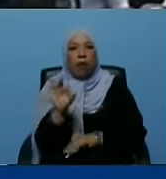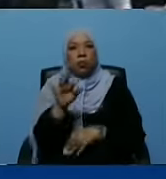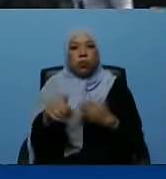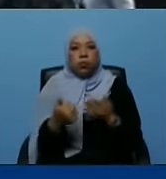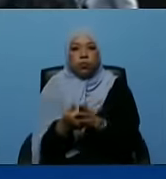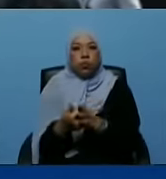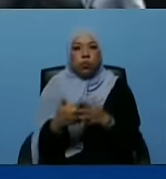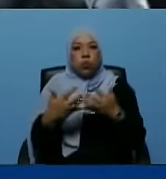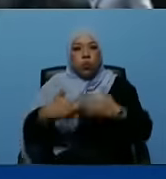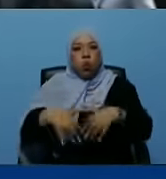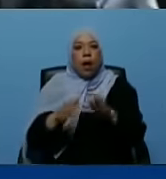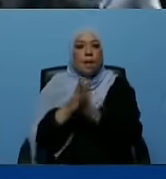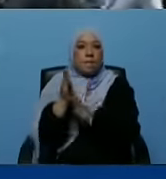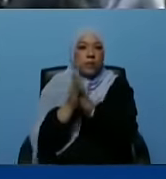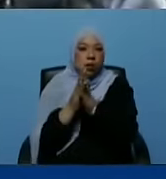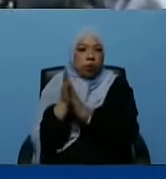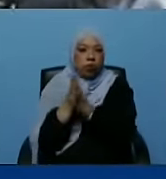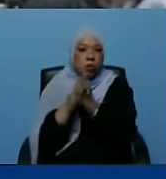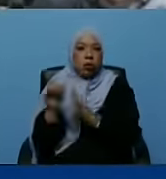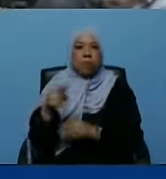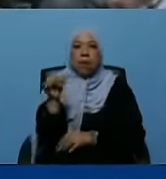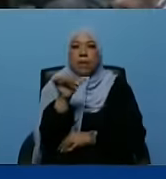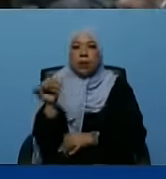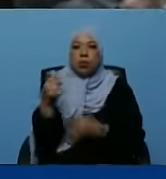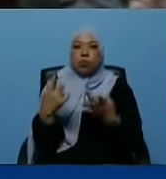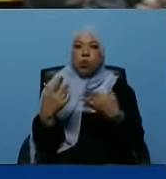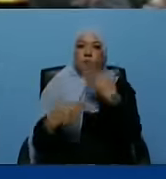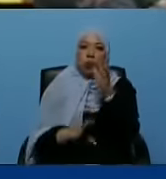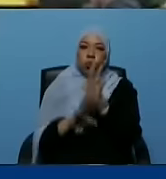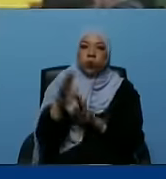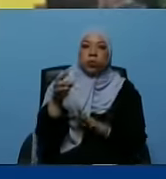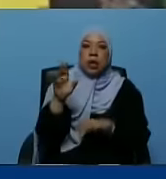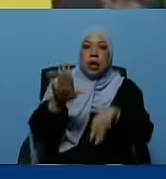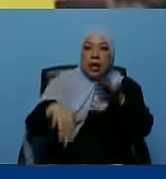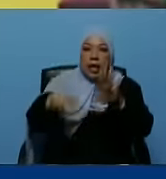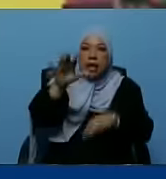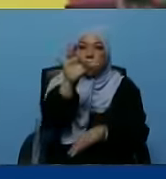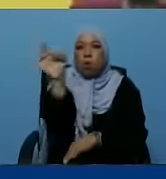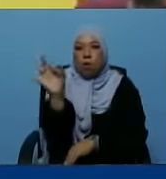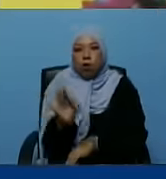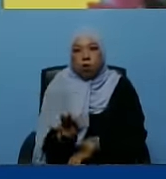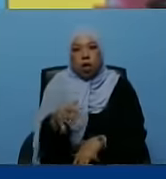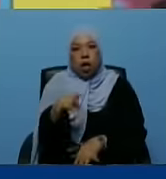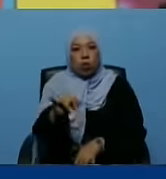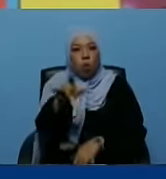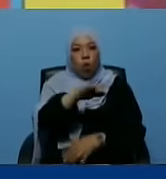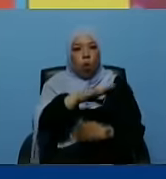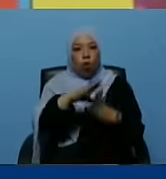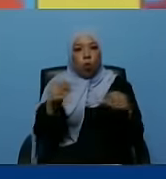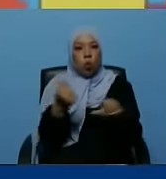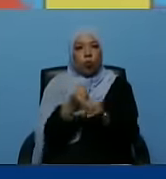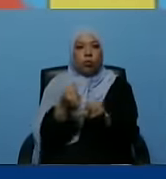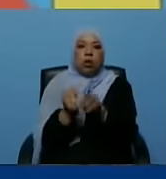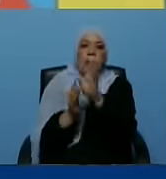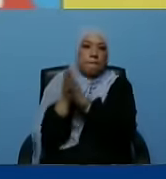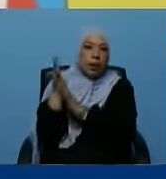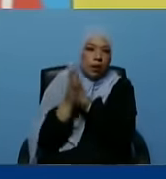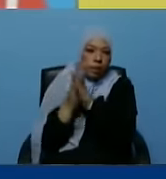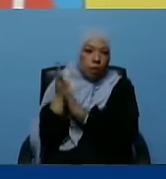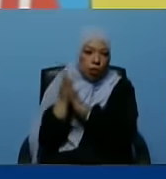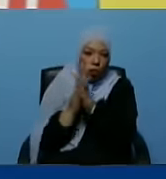motor emprendimiento, que en el primer semestre creció el 15%. Todo el motor de emprendedores.